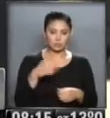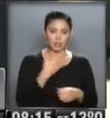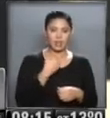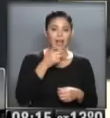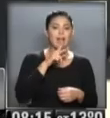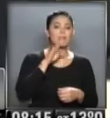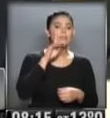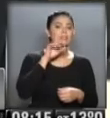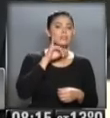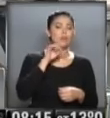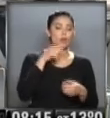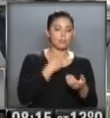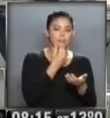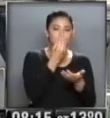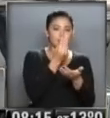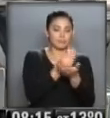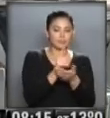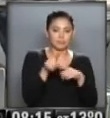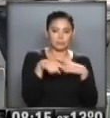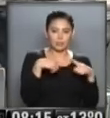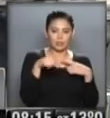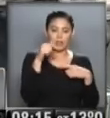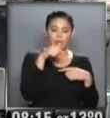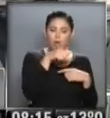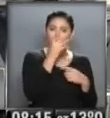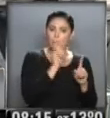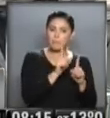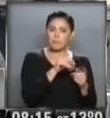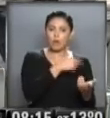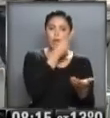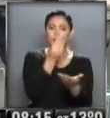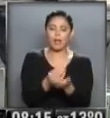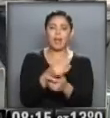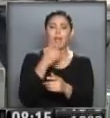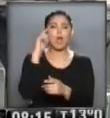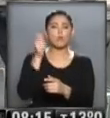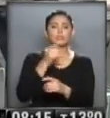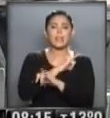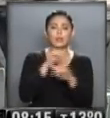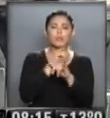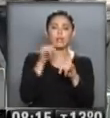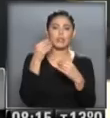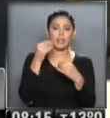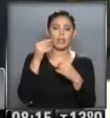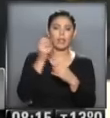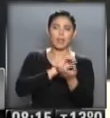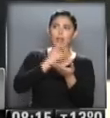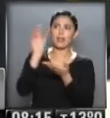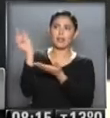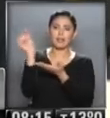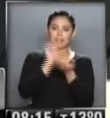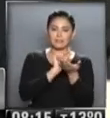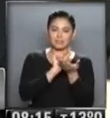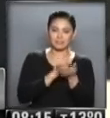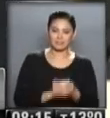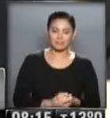principales operadores y ahora se ha presentado la justicia denunciando estos casos de los cuales el mismo se ocupaba pero la historia